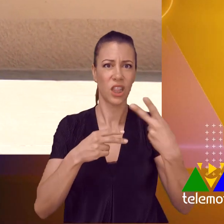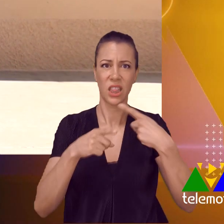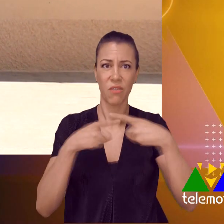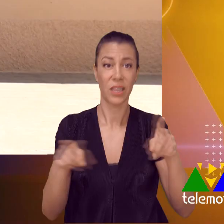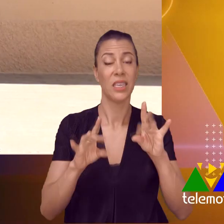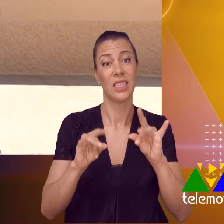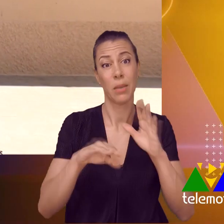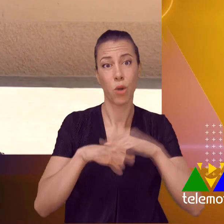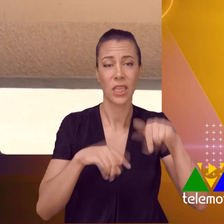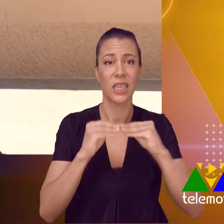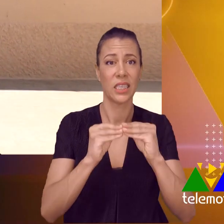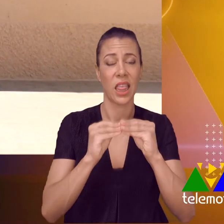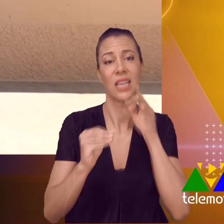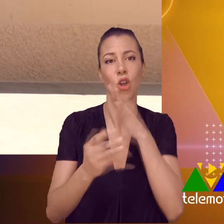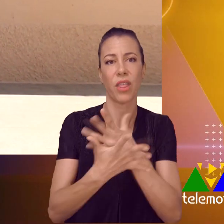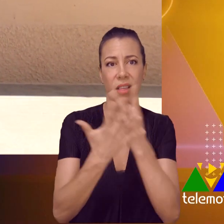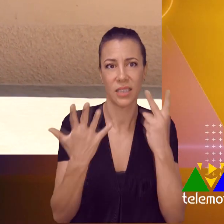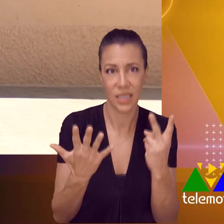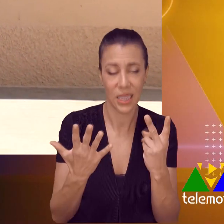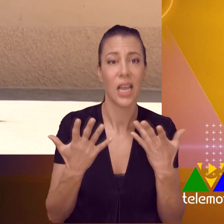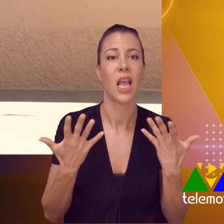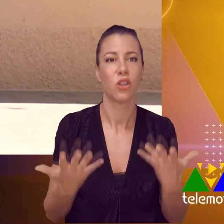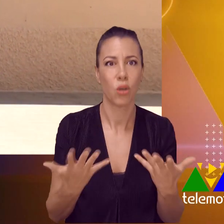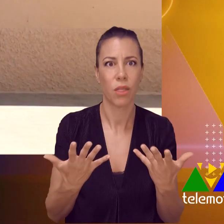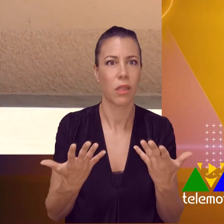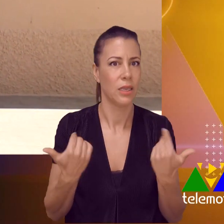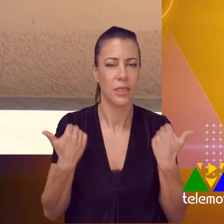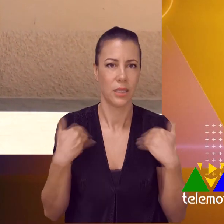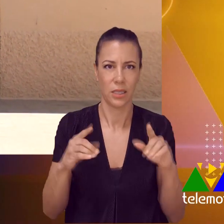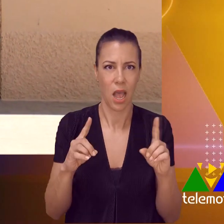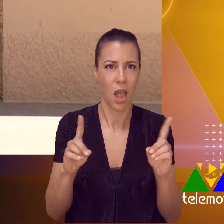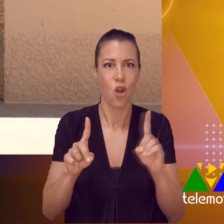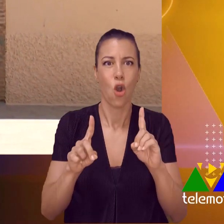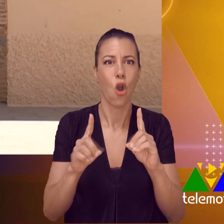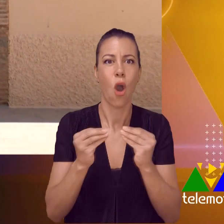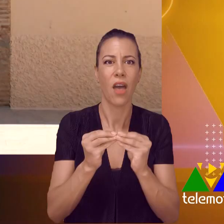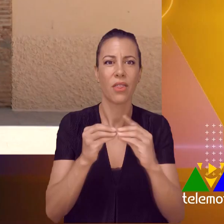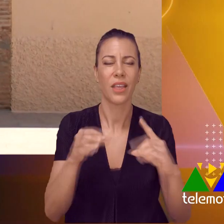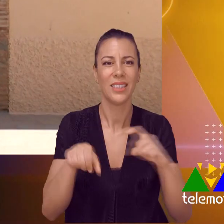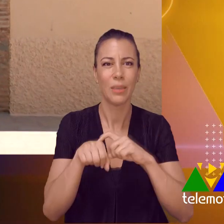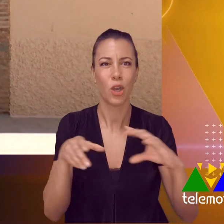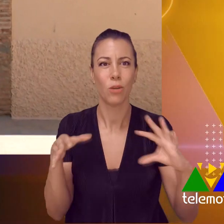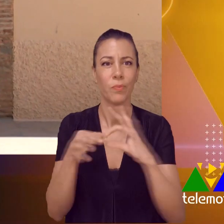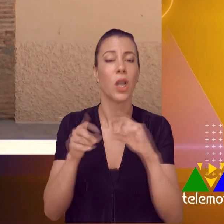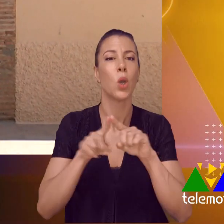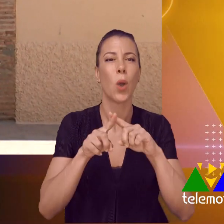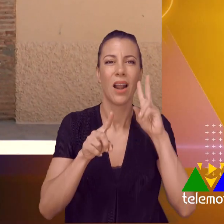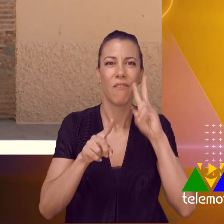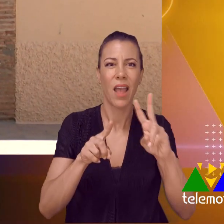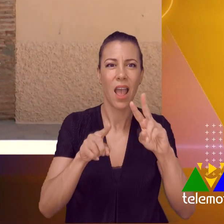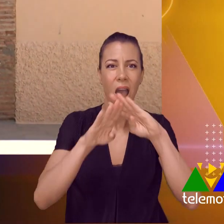siglo XVII, con lo cual, pues evidentemente ya no se hace tipo mudéjar, ahora se hace un arco de medio punto. Es verdad